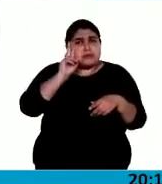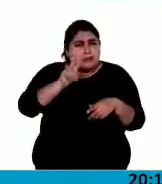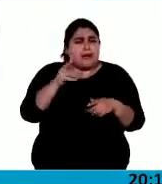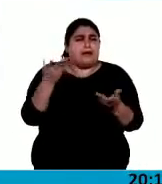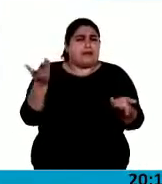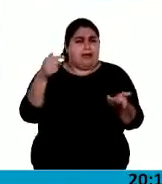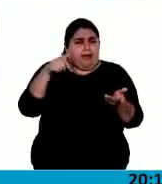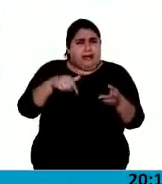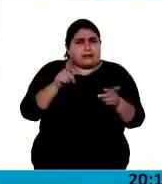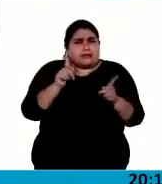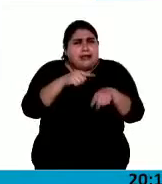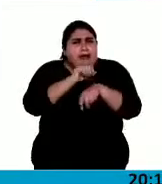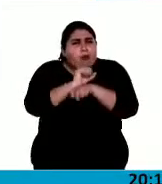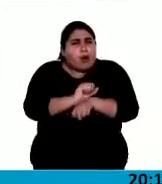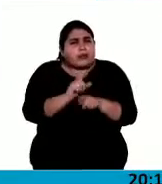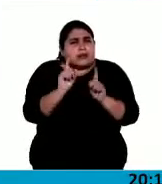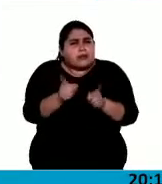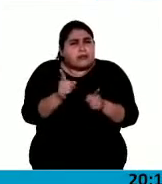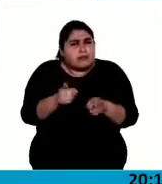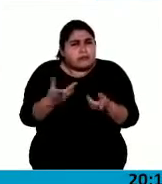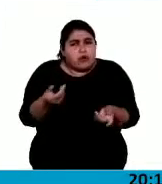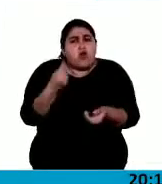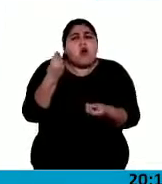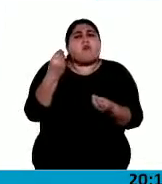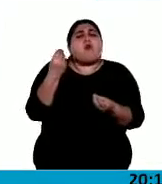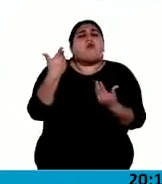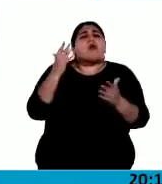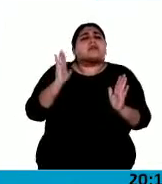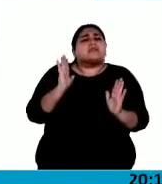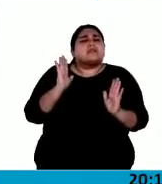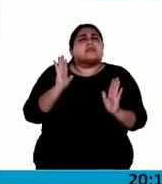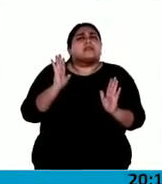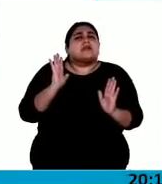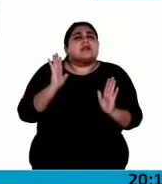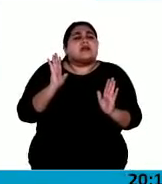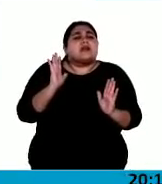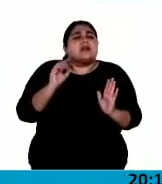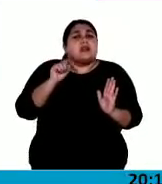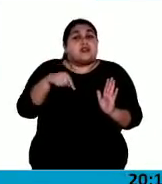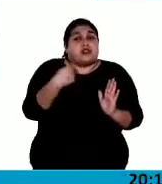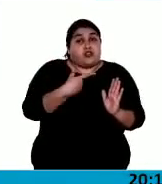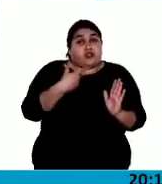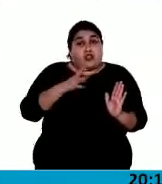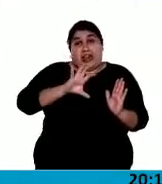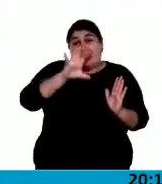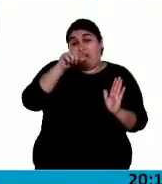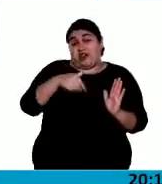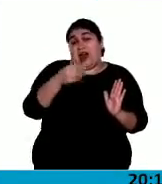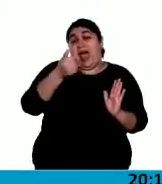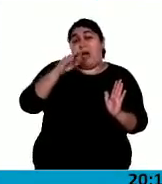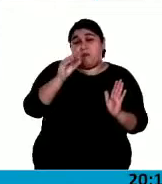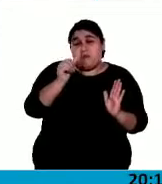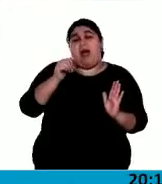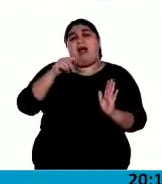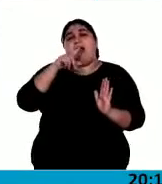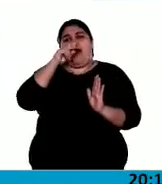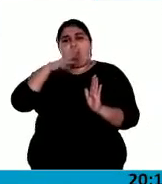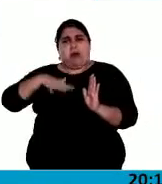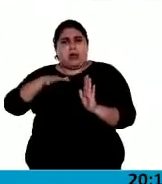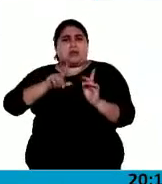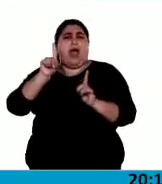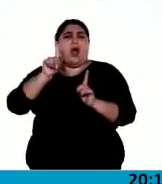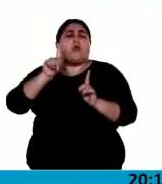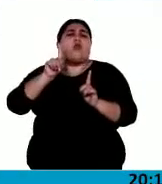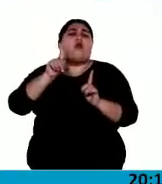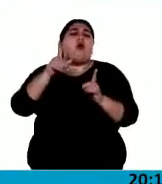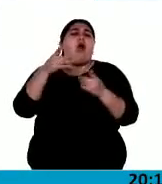este camino. ¿Cómo puede ser que sigamos hoy en nuestra región, en el AMBA, en la ciudad de La Plata, todavía estén habilitadas